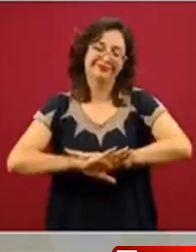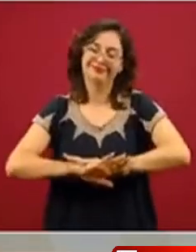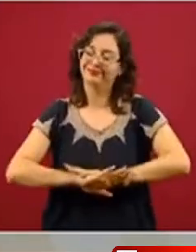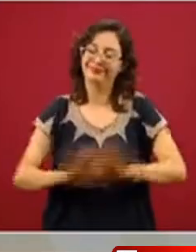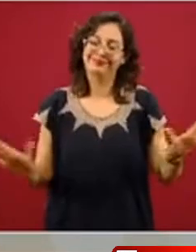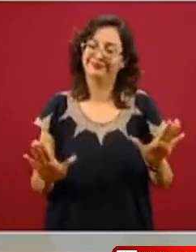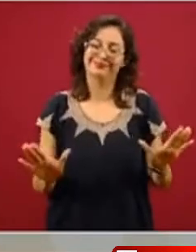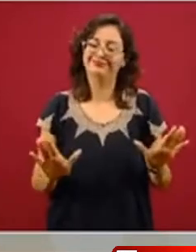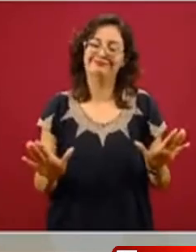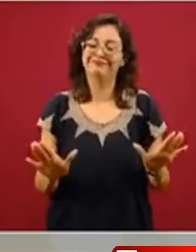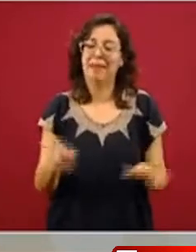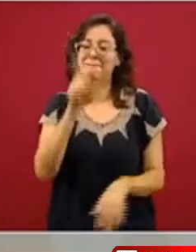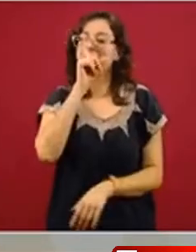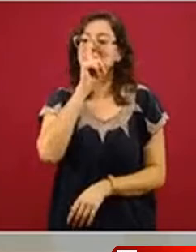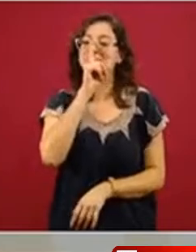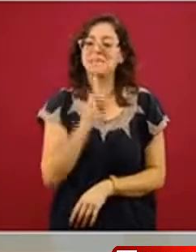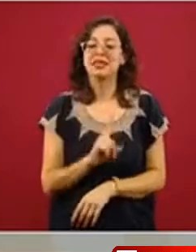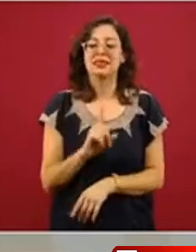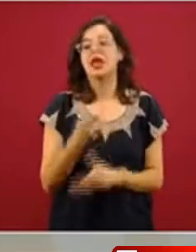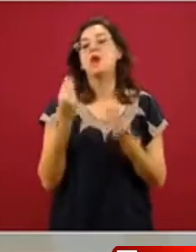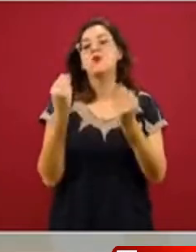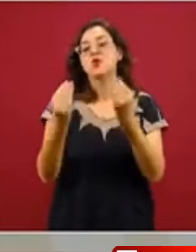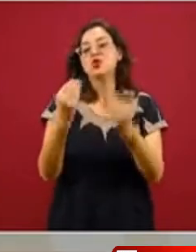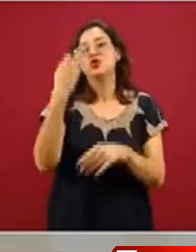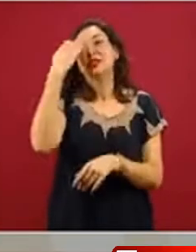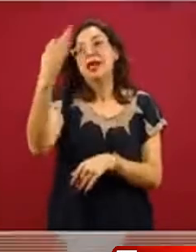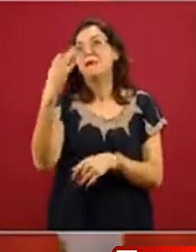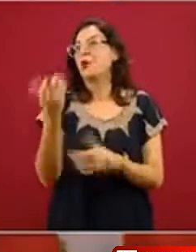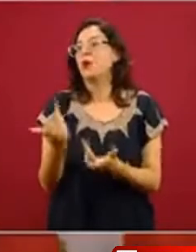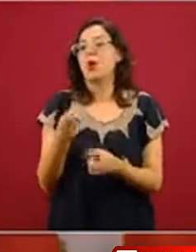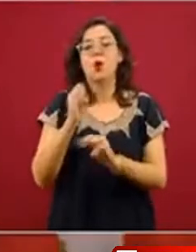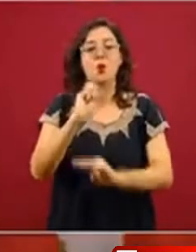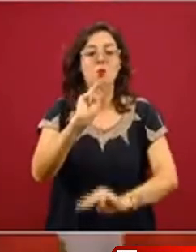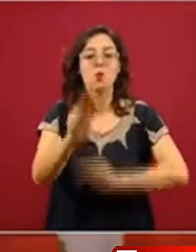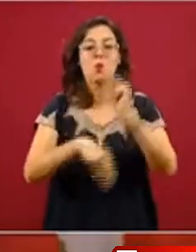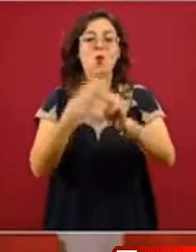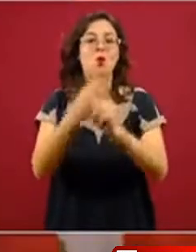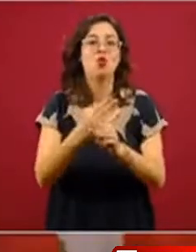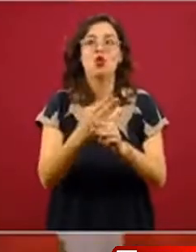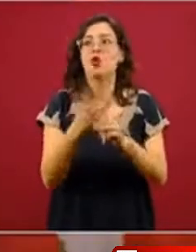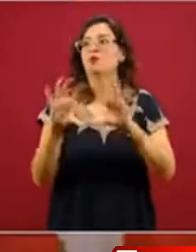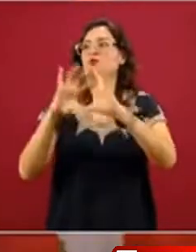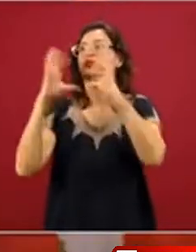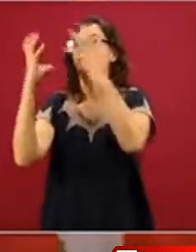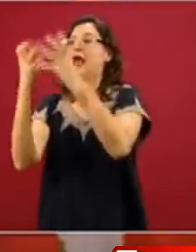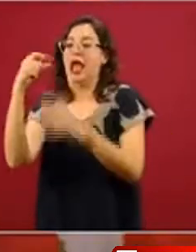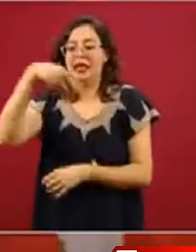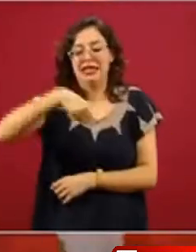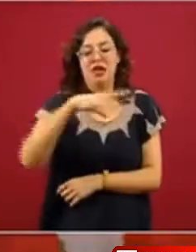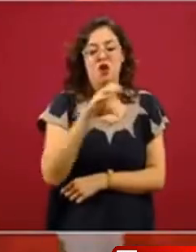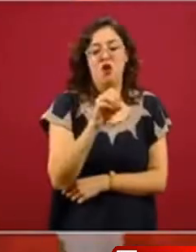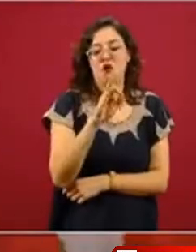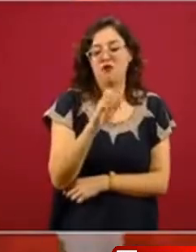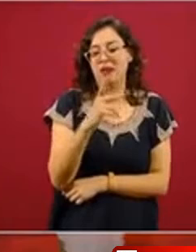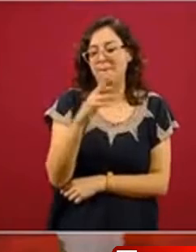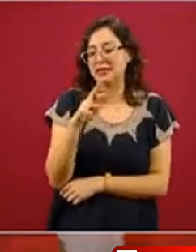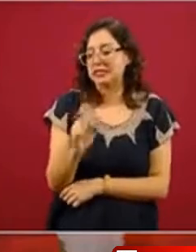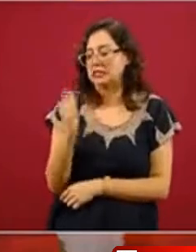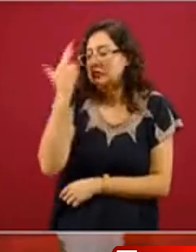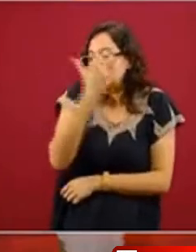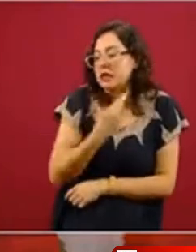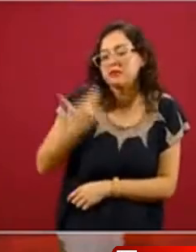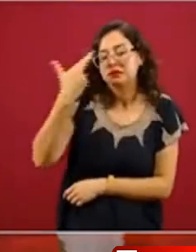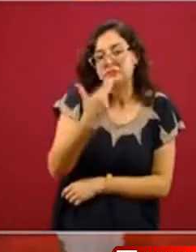por mucho tiempo, no solamente en México, sino en el mundo. Digamos, en México COFEPRIS hace las verificaciones sanitarias